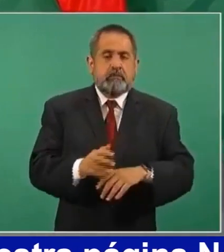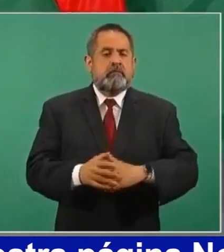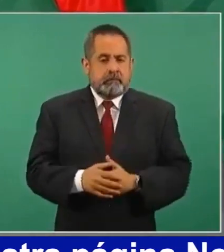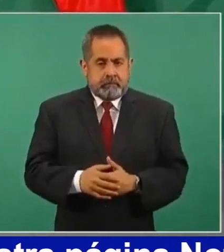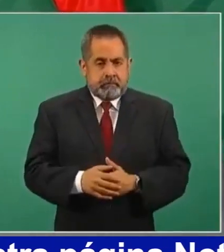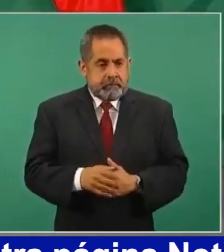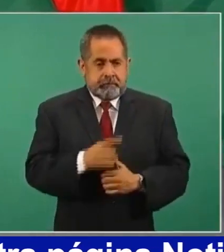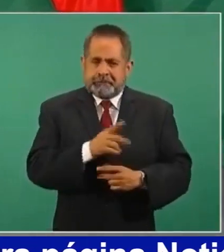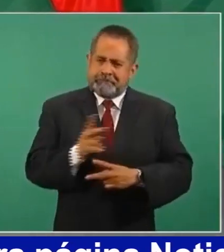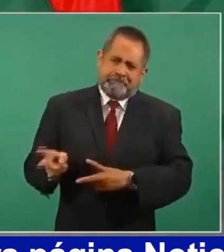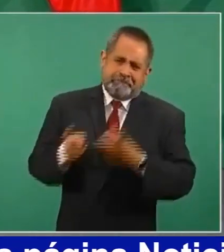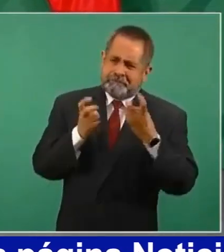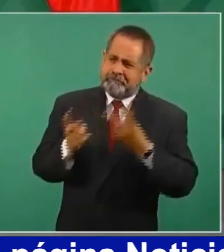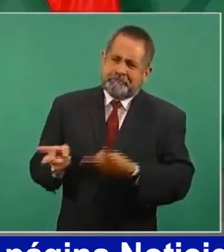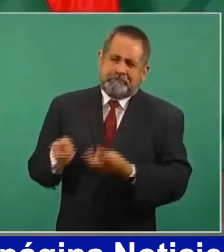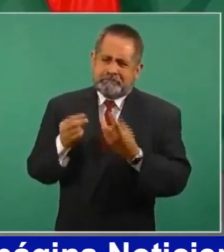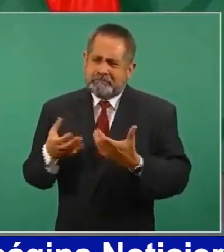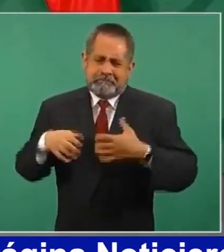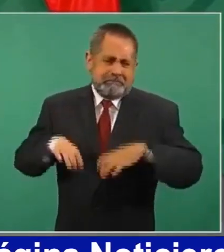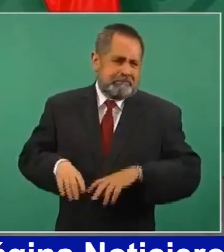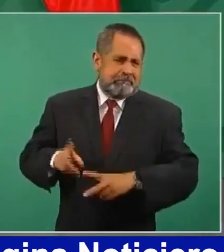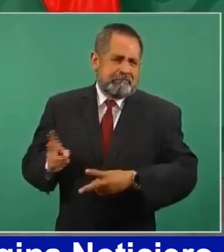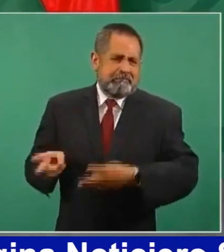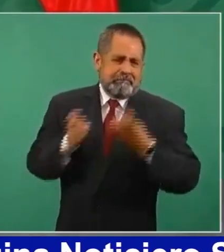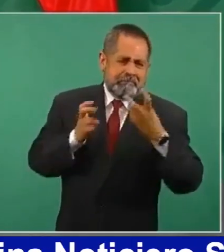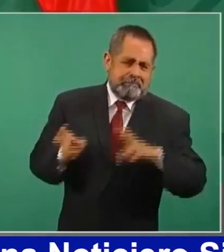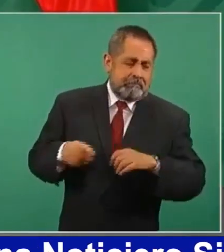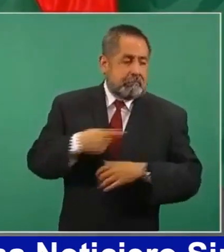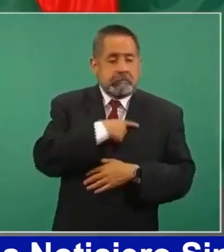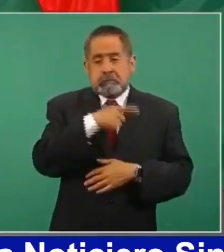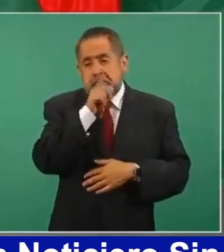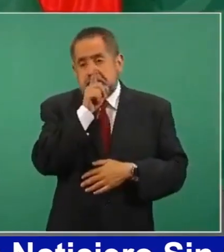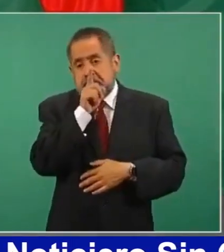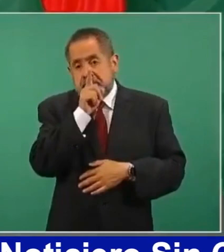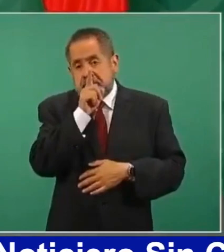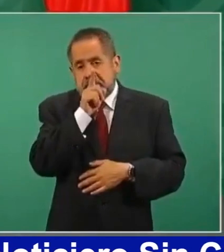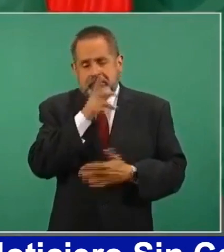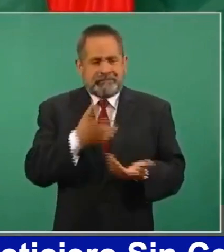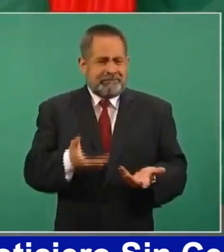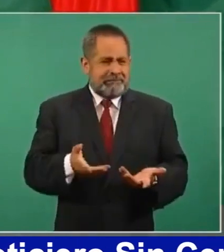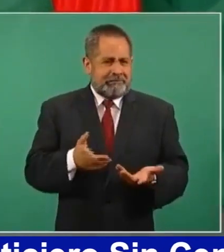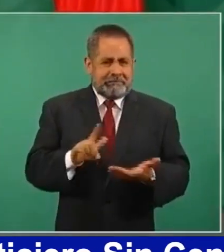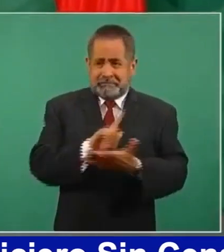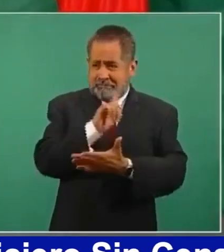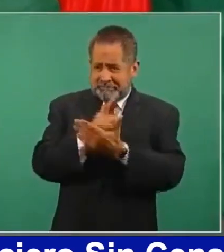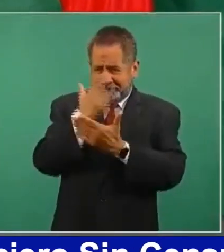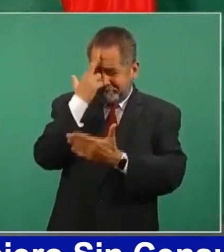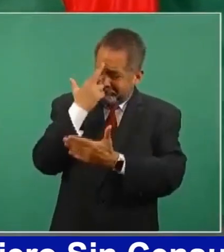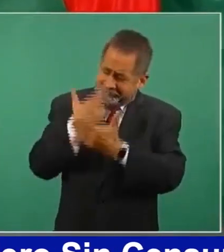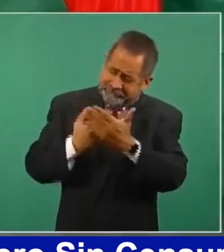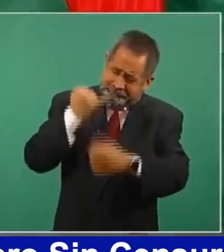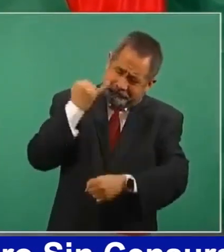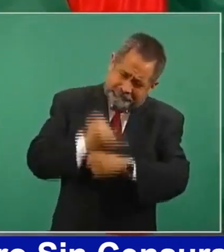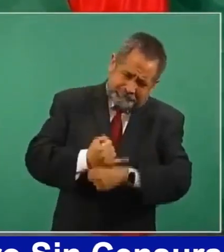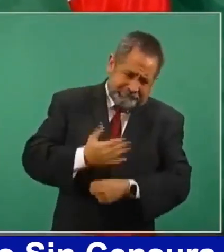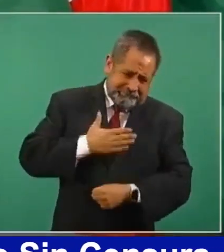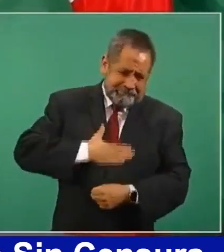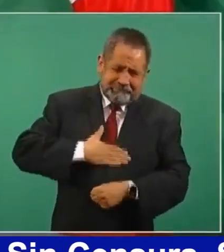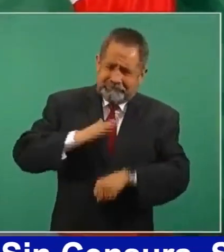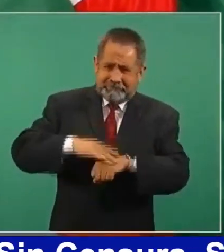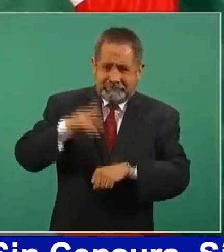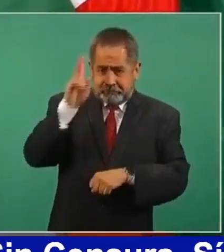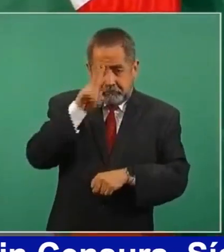cuando se saqueó al país, cuando se cometieron graves injusticias?